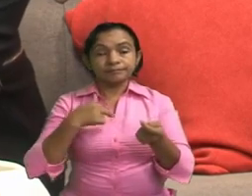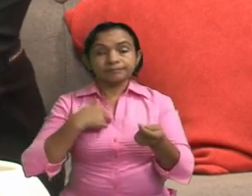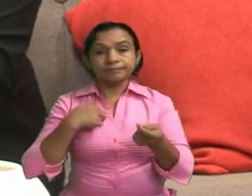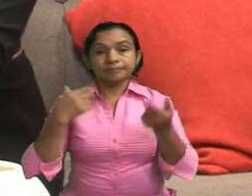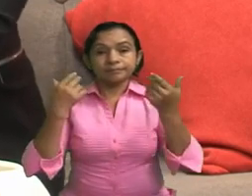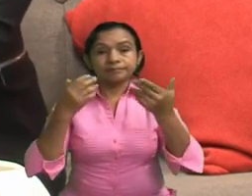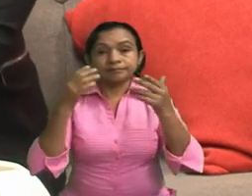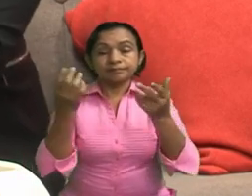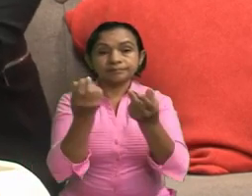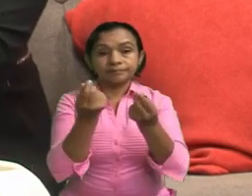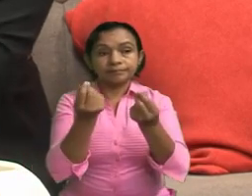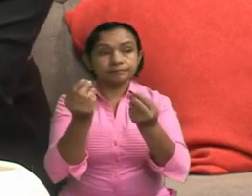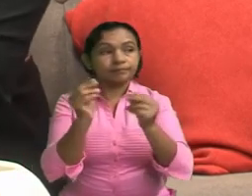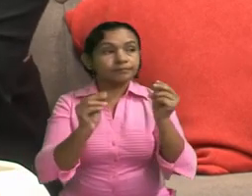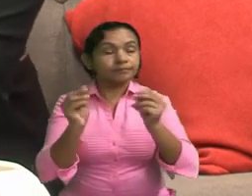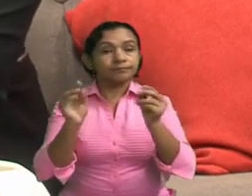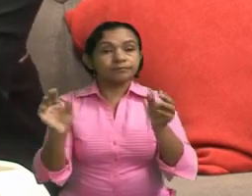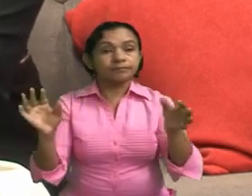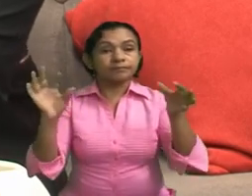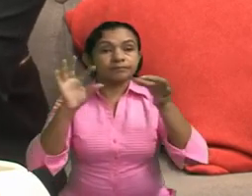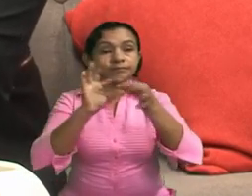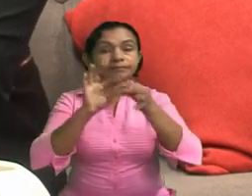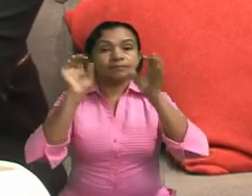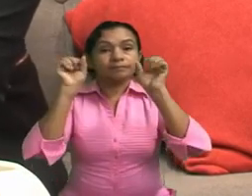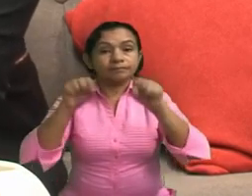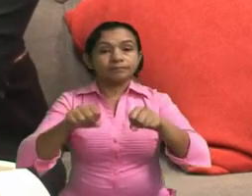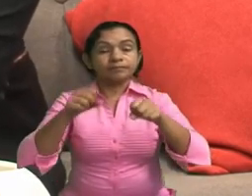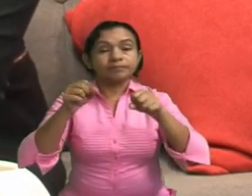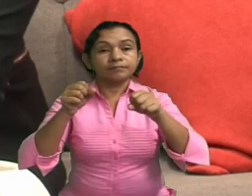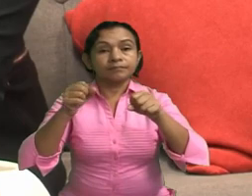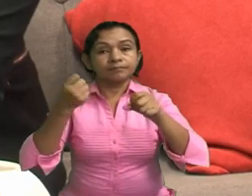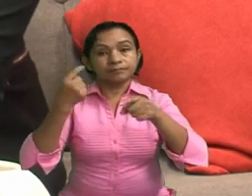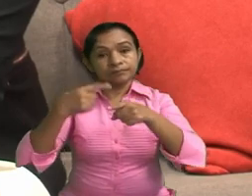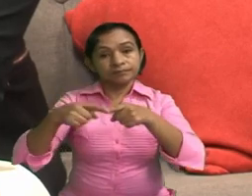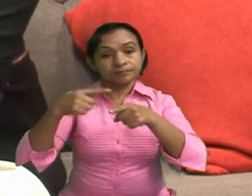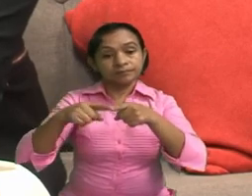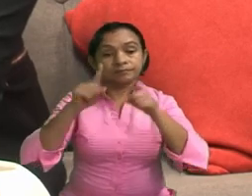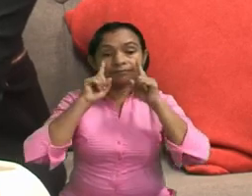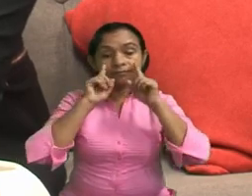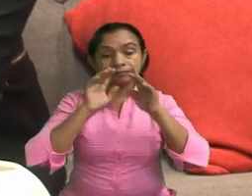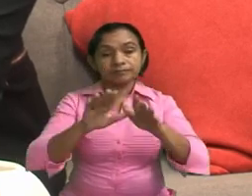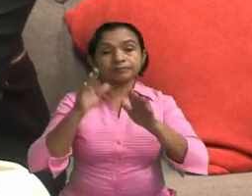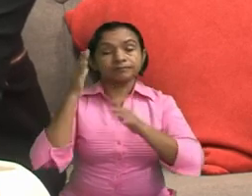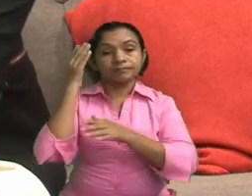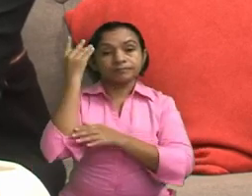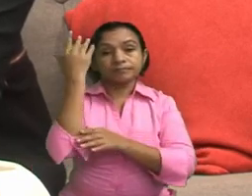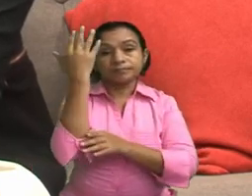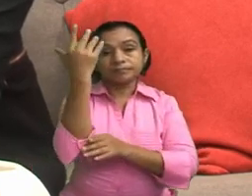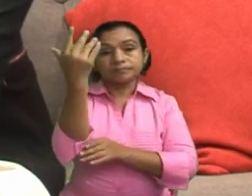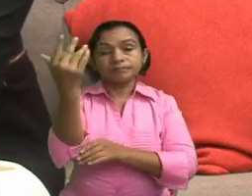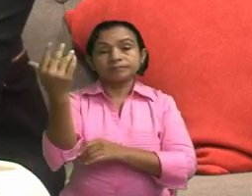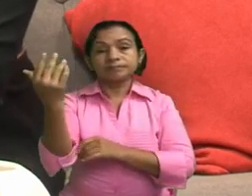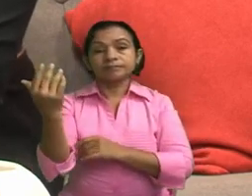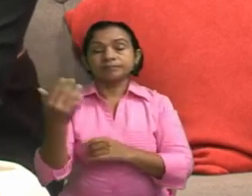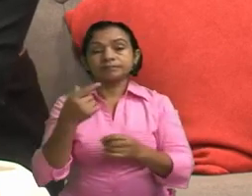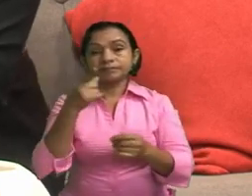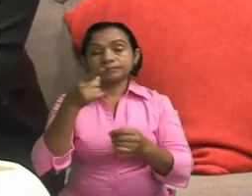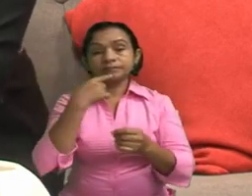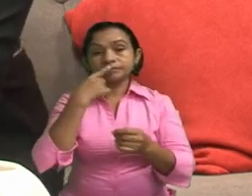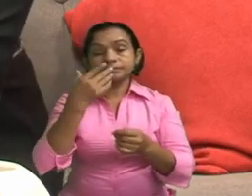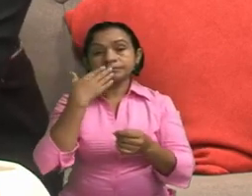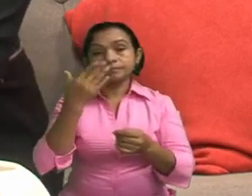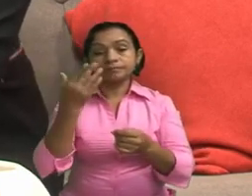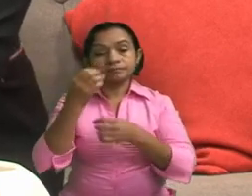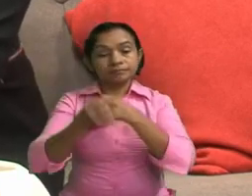alternativas económicas paralelo mientras puedan pagarte por tener esta conservación. Sí, usted decía que bueno, esto puede tomar